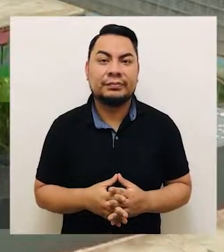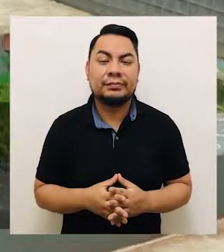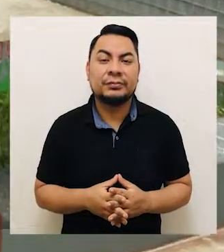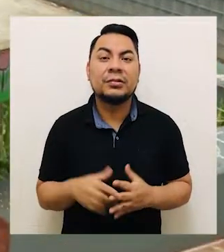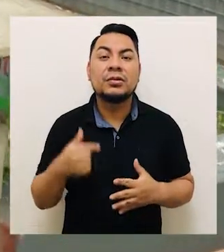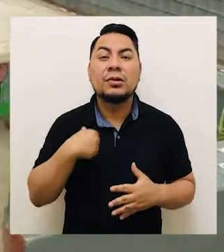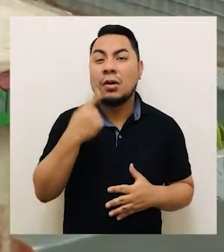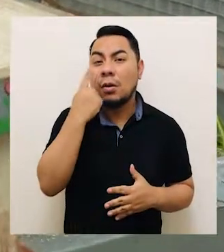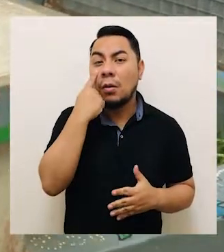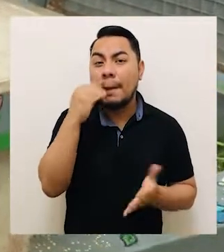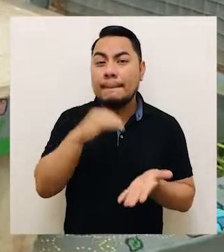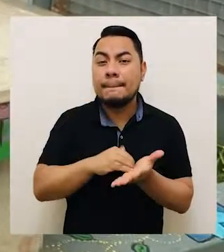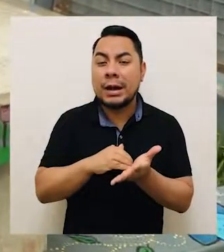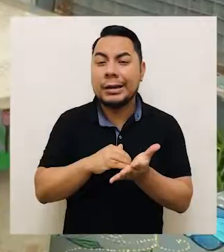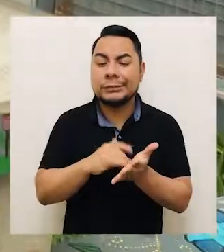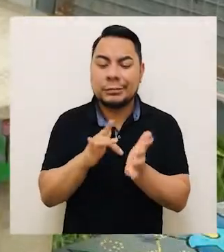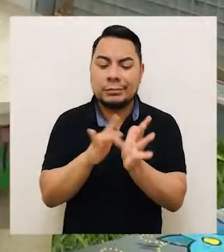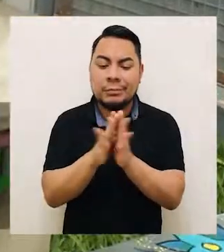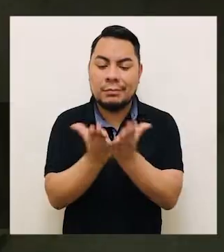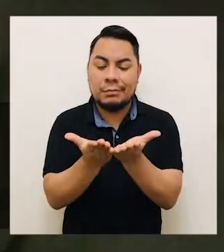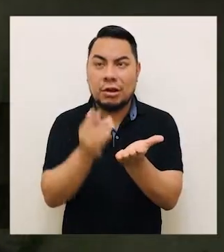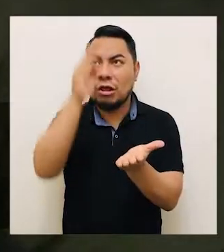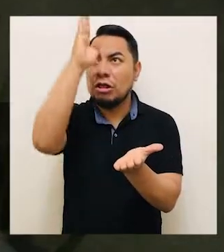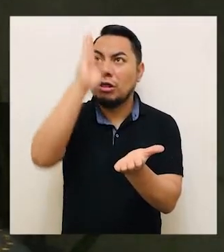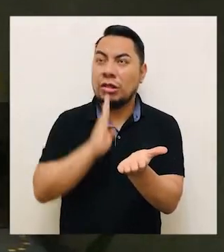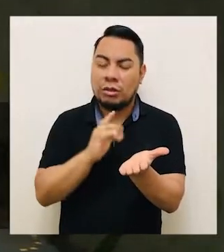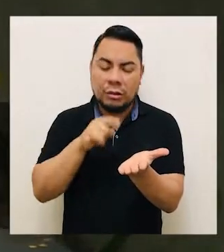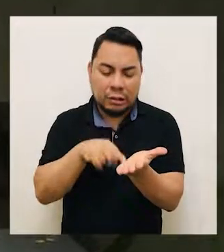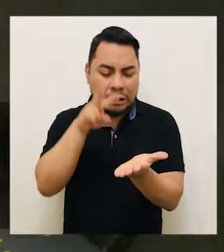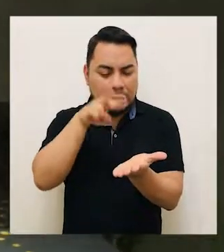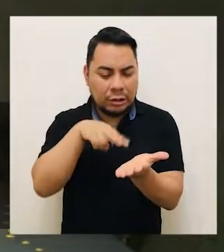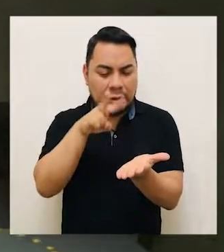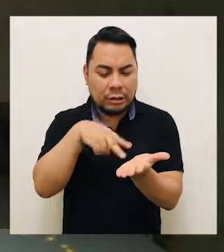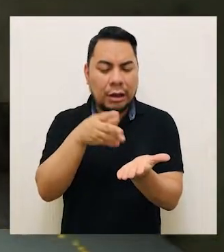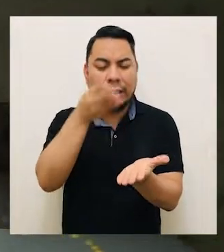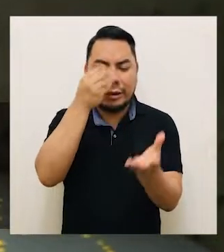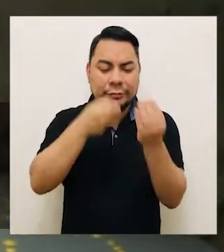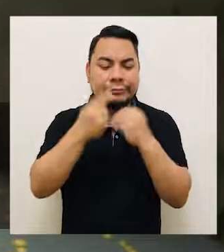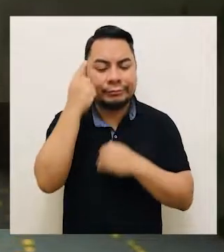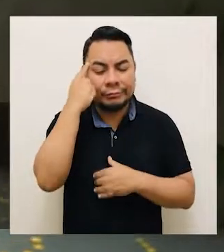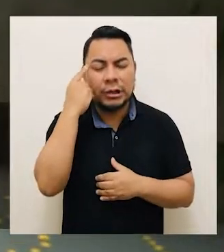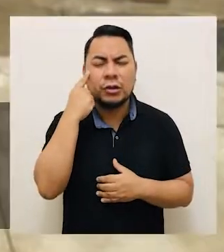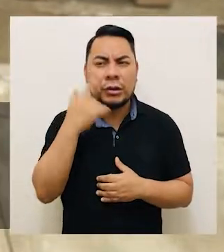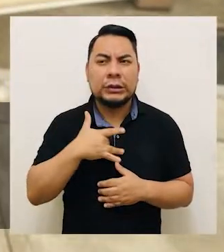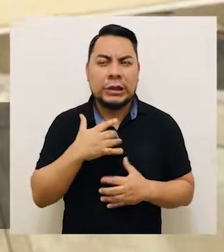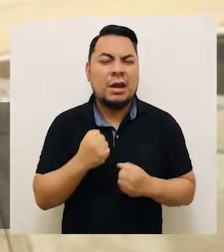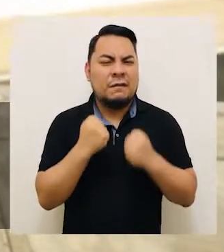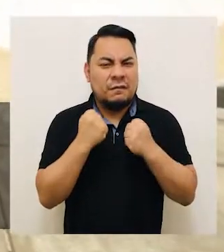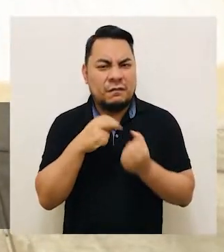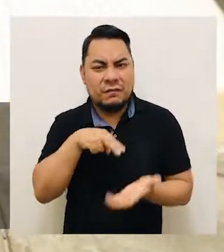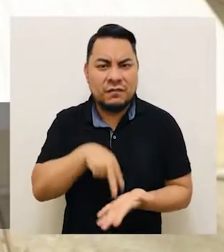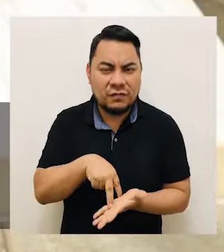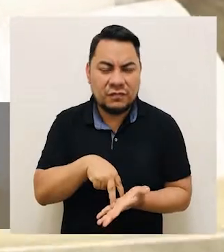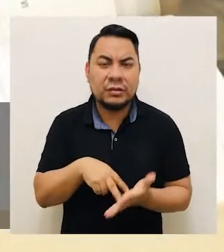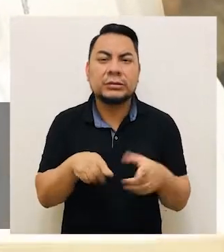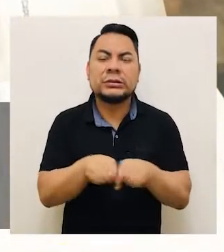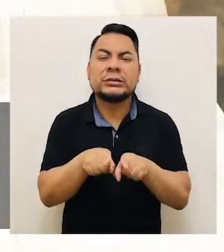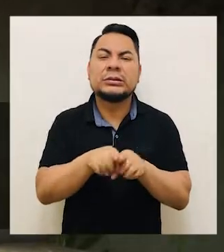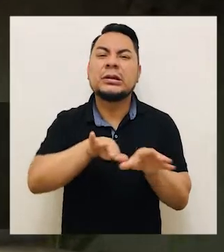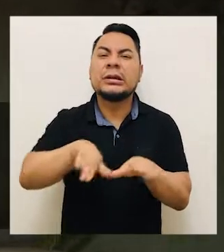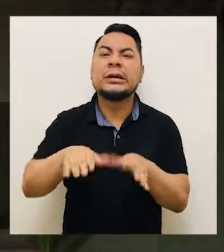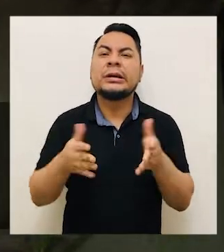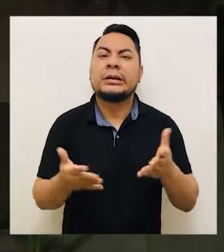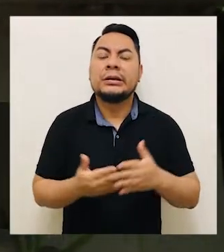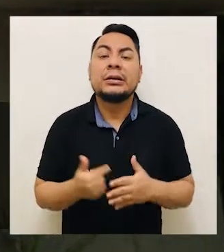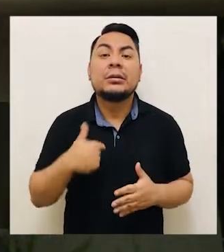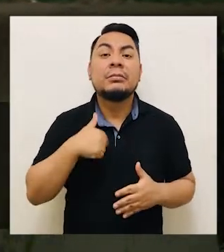Conocí más a la palabra de Dios y me conllevó a que sea fuerte, ¿no? Y muy aparte de todo ello, como que